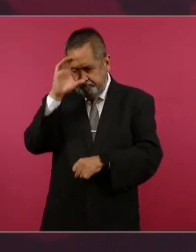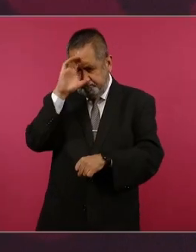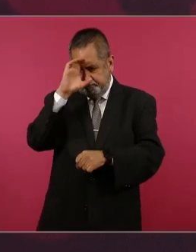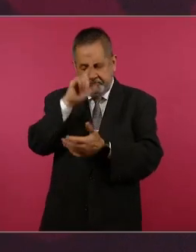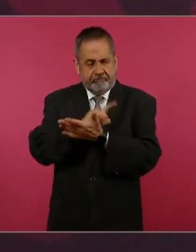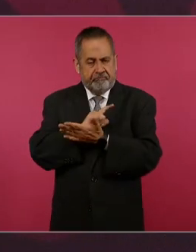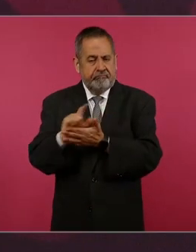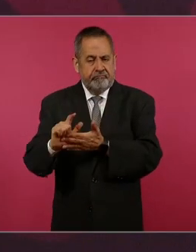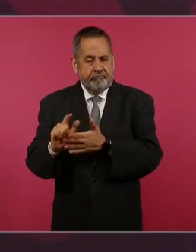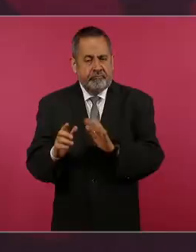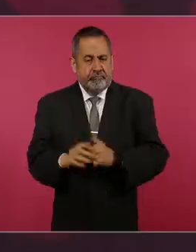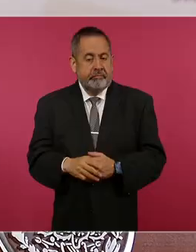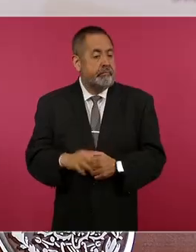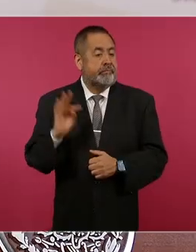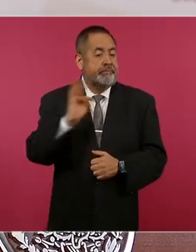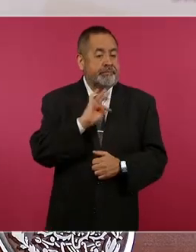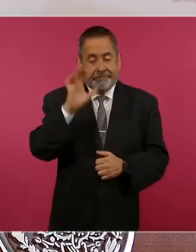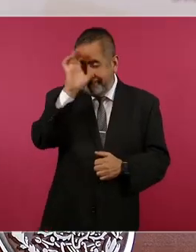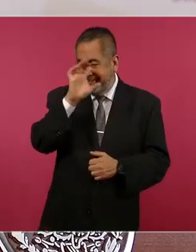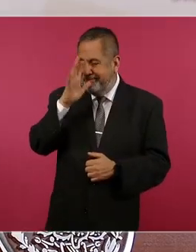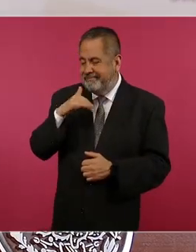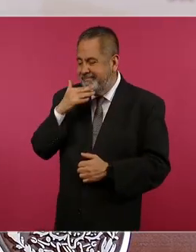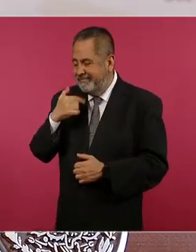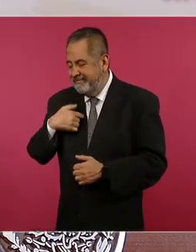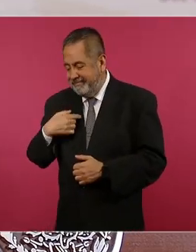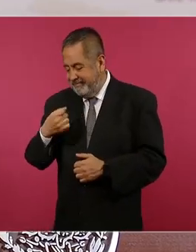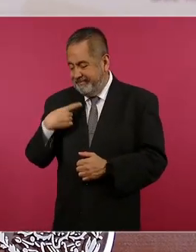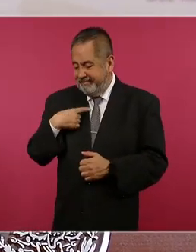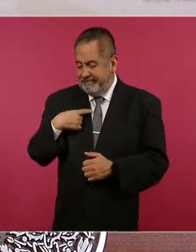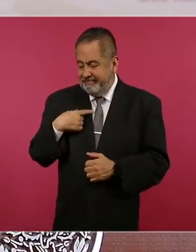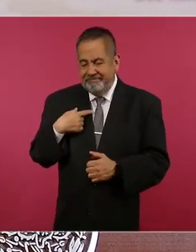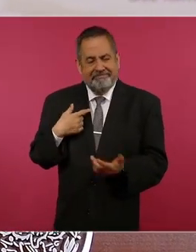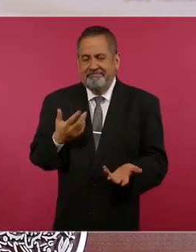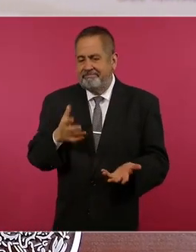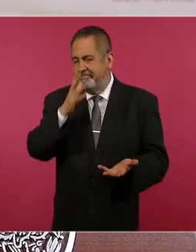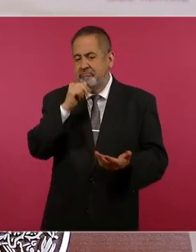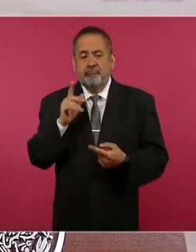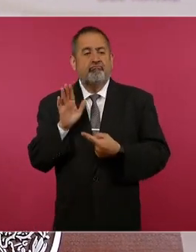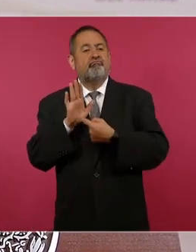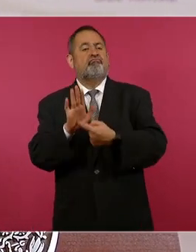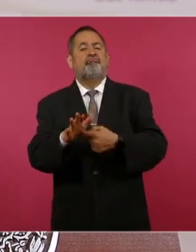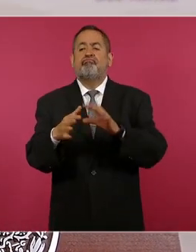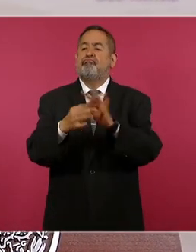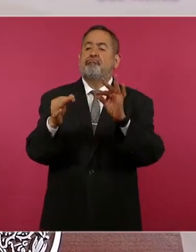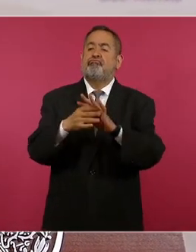porque si no se tiene autoridad moral no se tiene autoridad política,